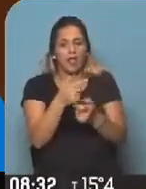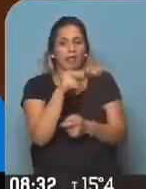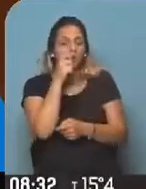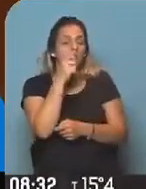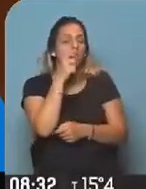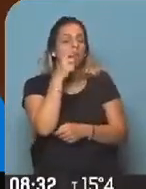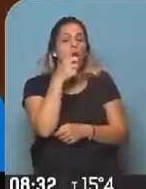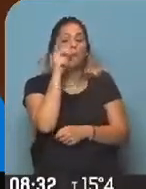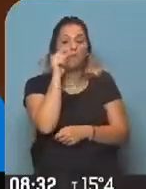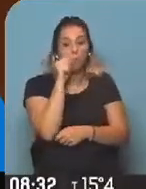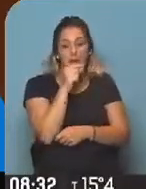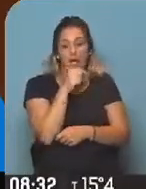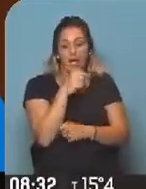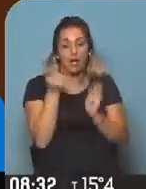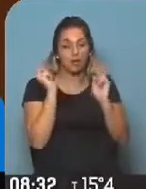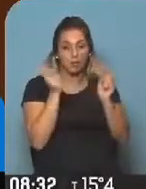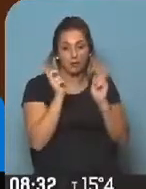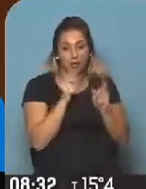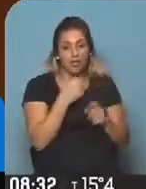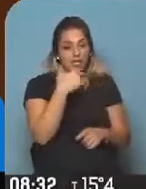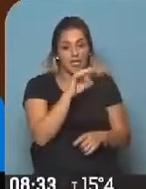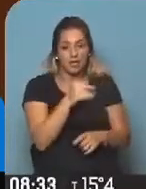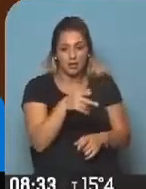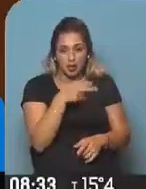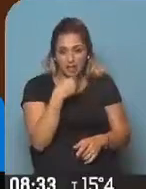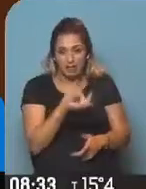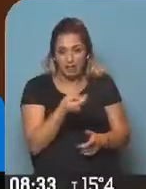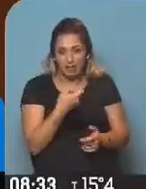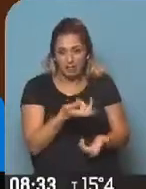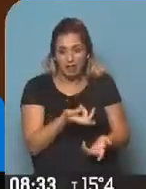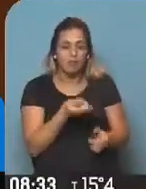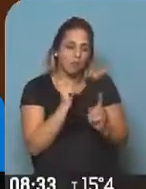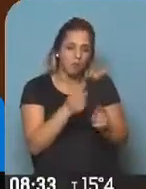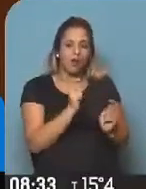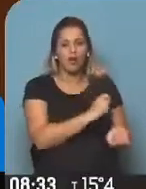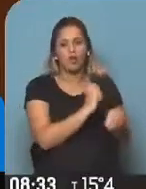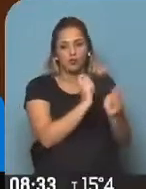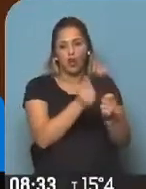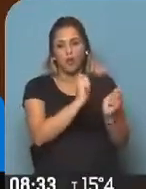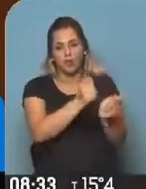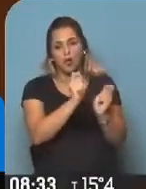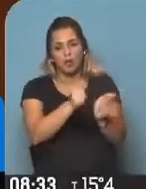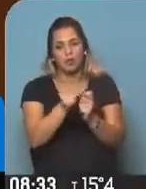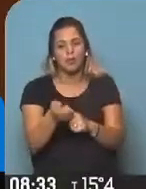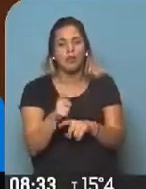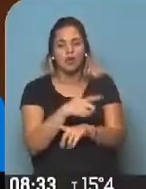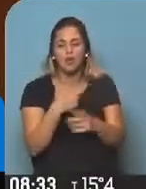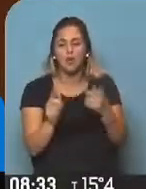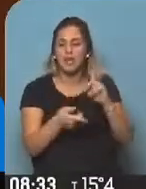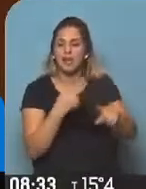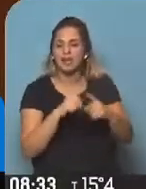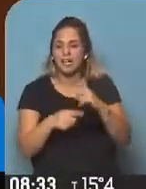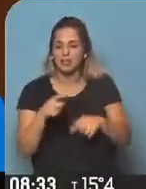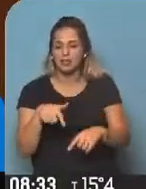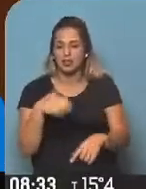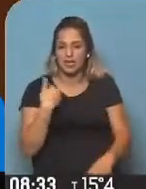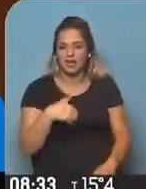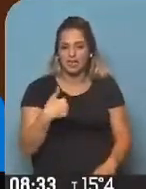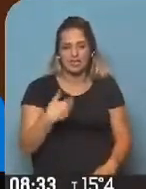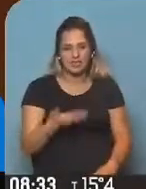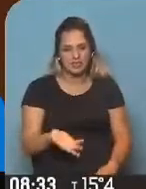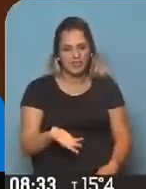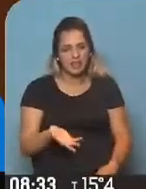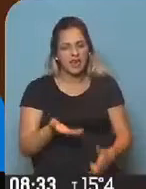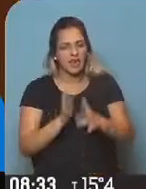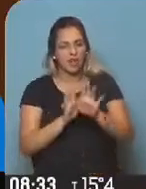un gran profesor el hijo era un botarate y tipo igual a este y no había ningún tipo de relación con la argentina era muy